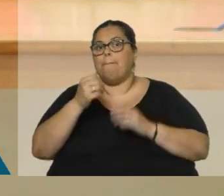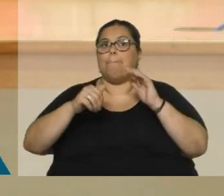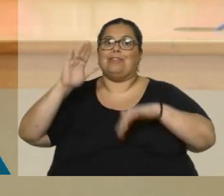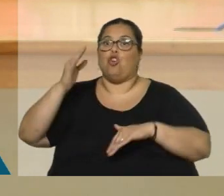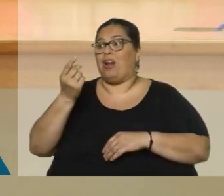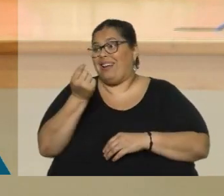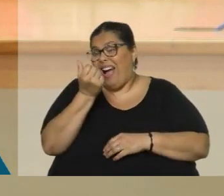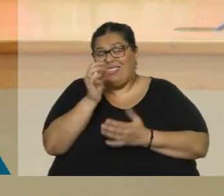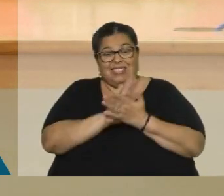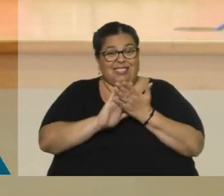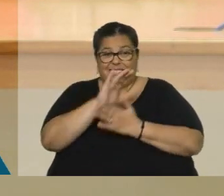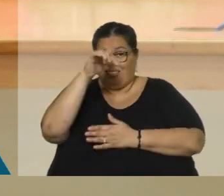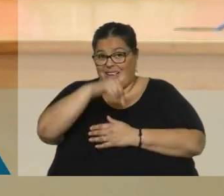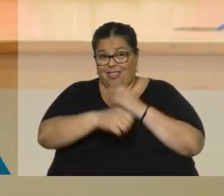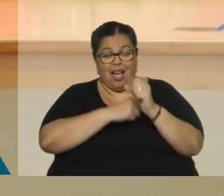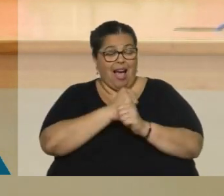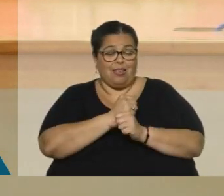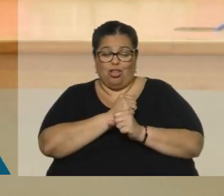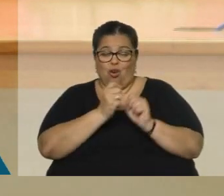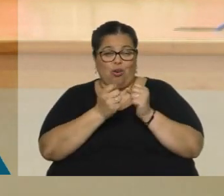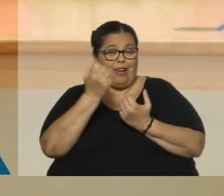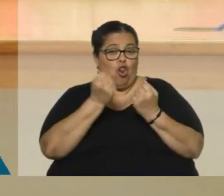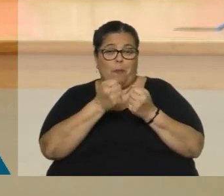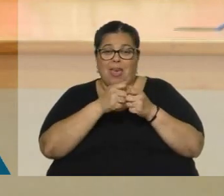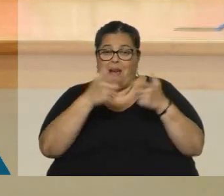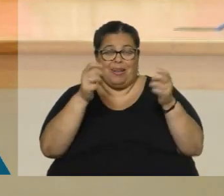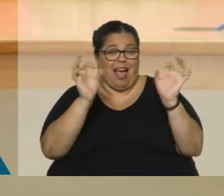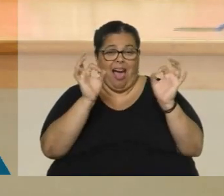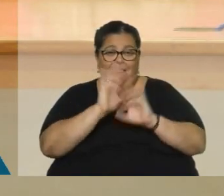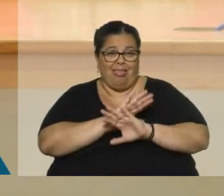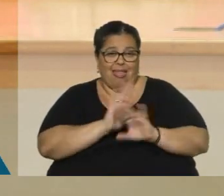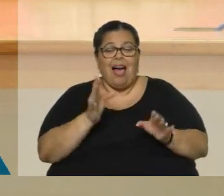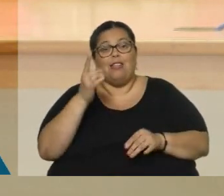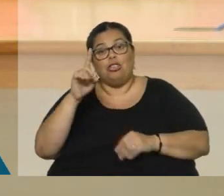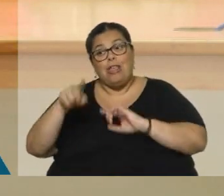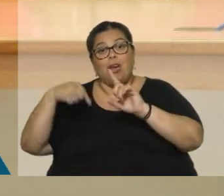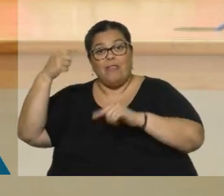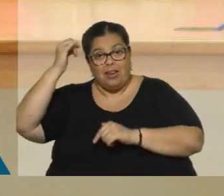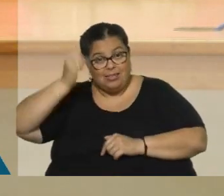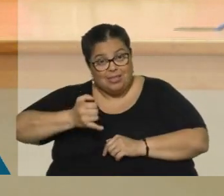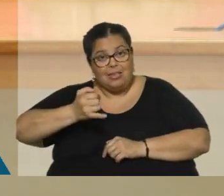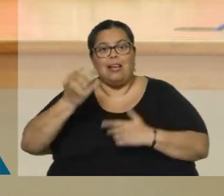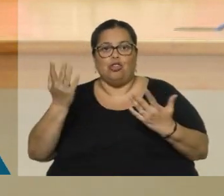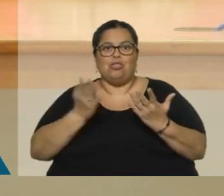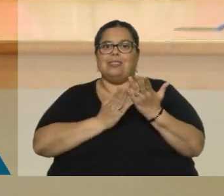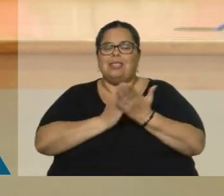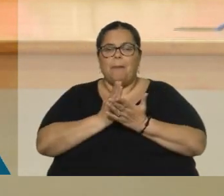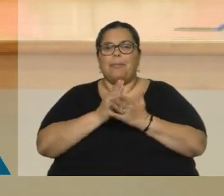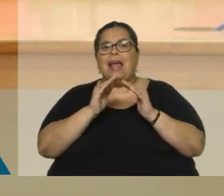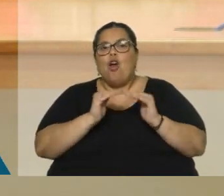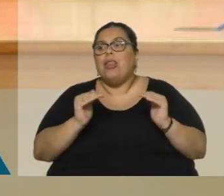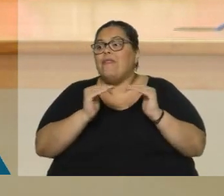que estamos experimentando en este año. Y estas cosas están vinculadas, es decir, los niveles de empleo están asociados al nivel de